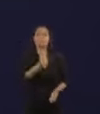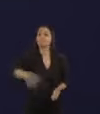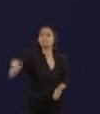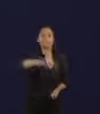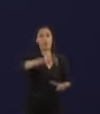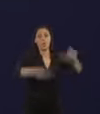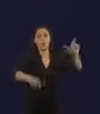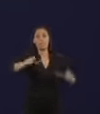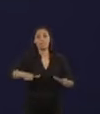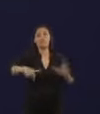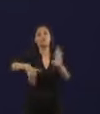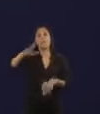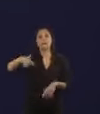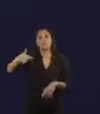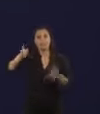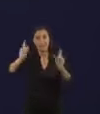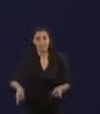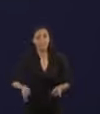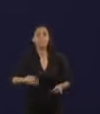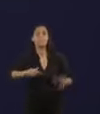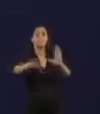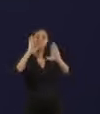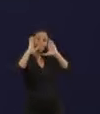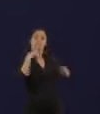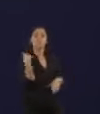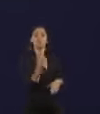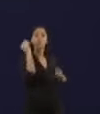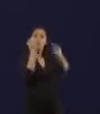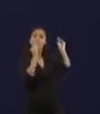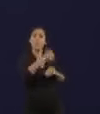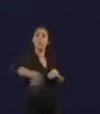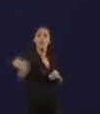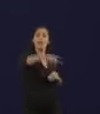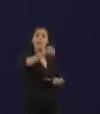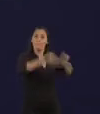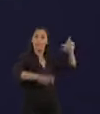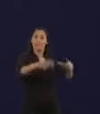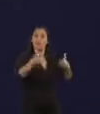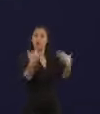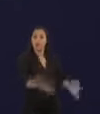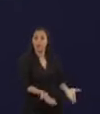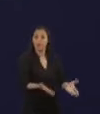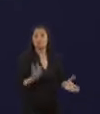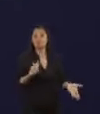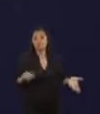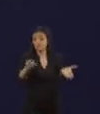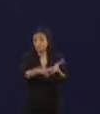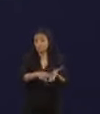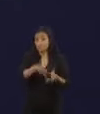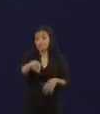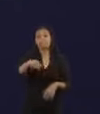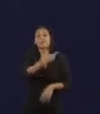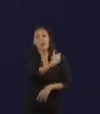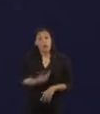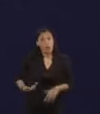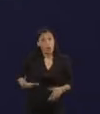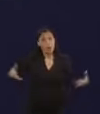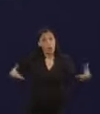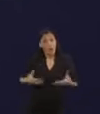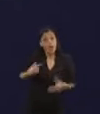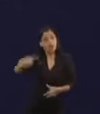partes especialmente para la gente no que es lo lo único que nos preocupa cuando eh repito eh la posición de del gobierno